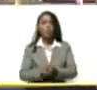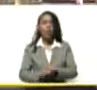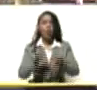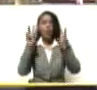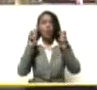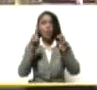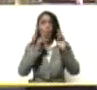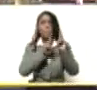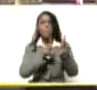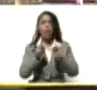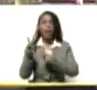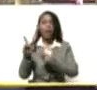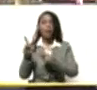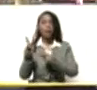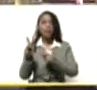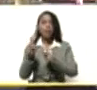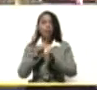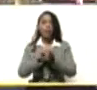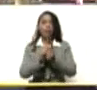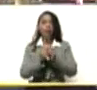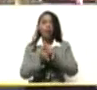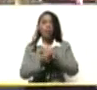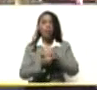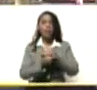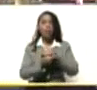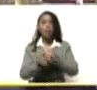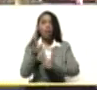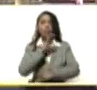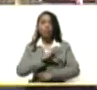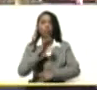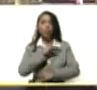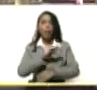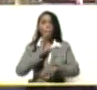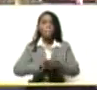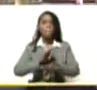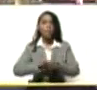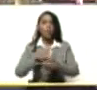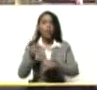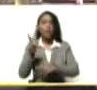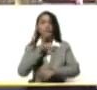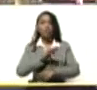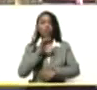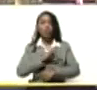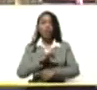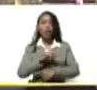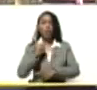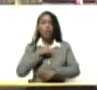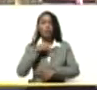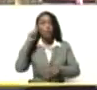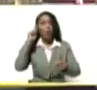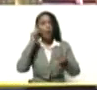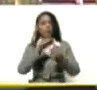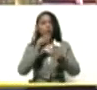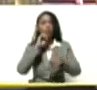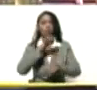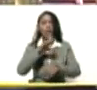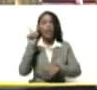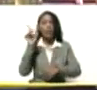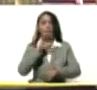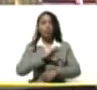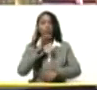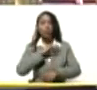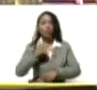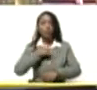nuevo plan de transición al socialismo, porque es el socialismo nuestra meta histórica. Es el socialismo